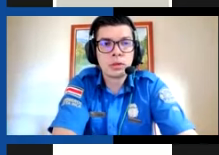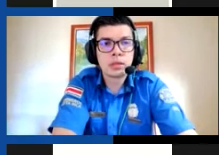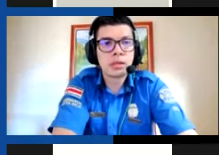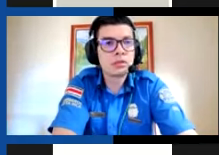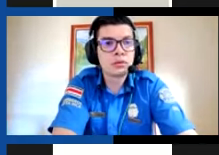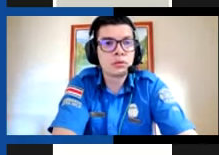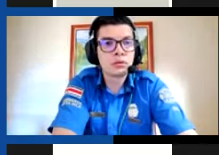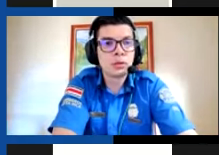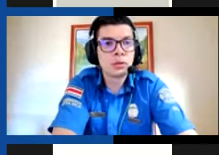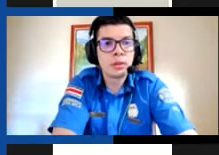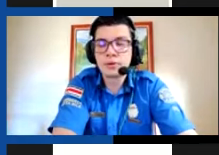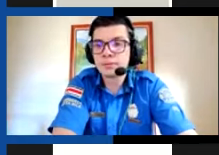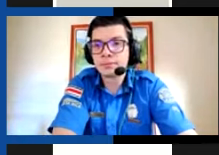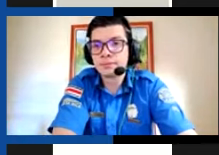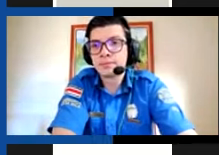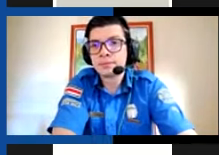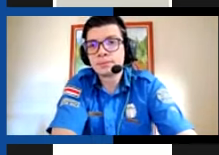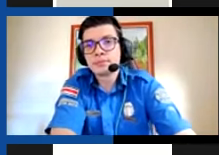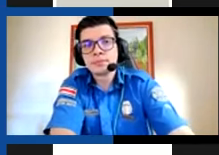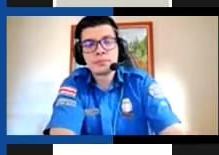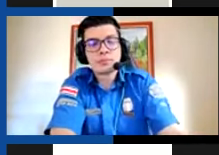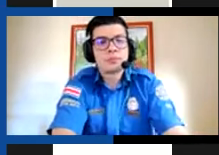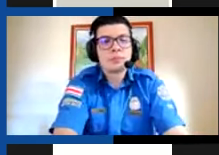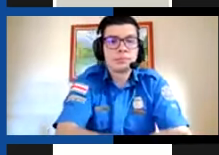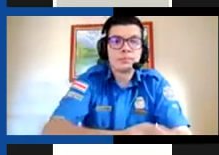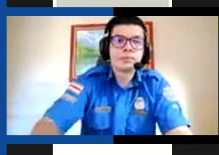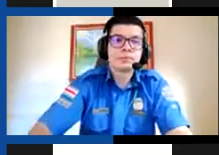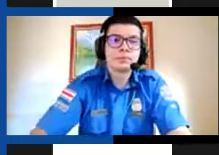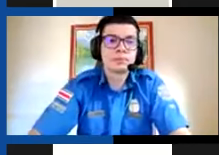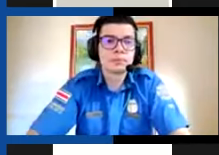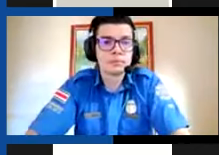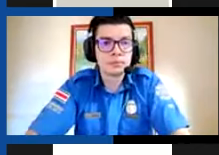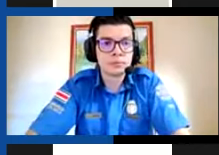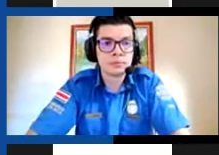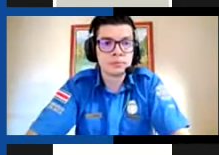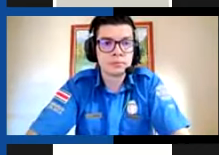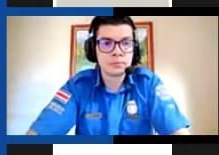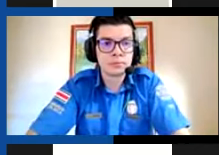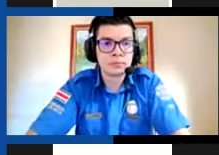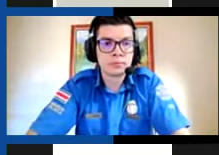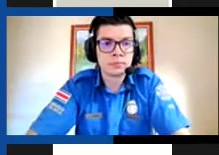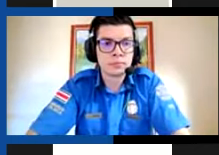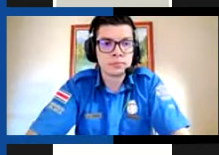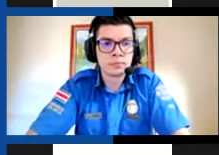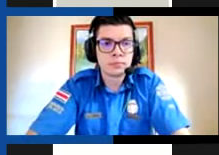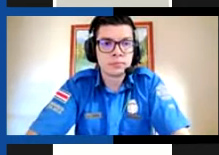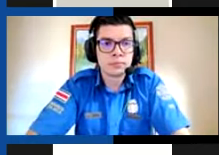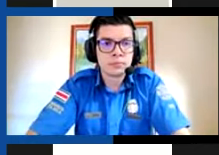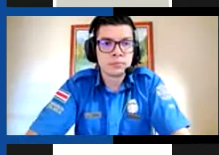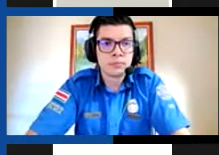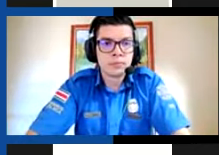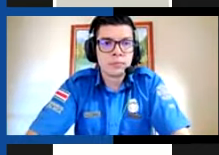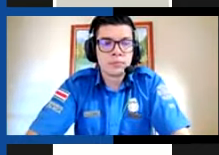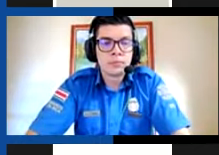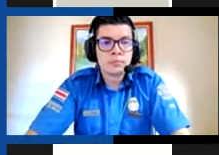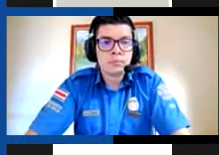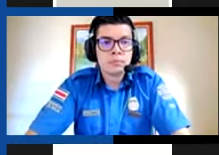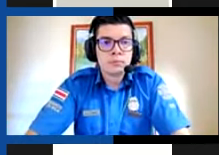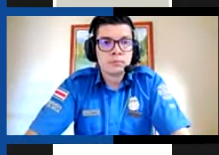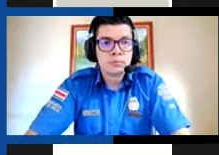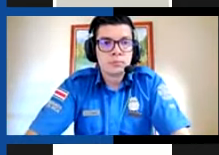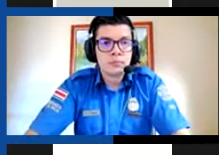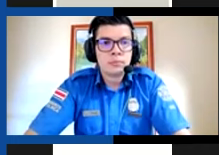Bueno, ¿Atendizo? muchísimas gracias. Ya no Perdón. tenemos más consultas ni por escrito ni levantado la mano. Queremos